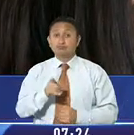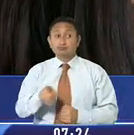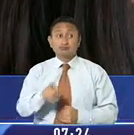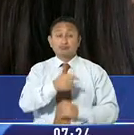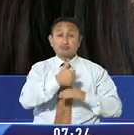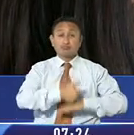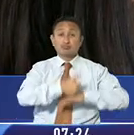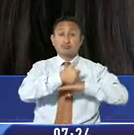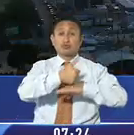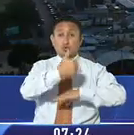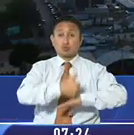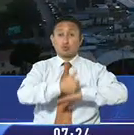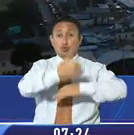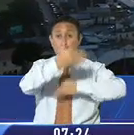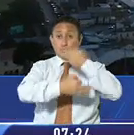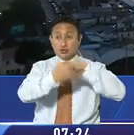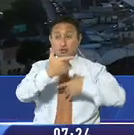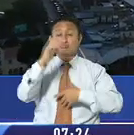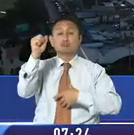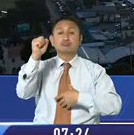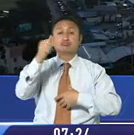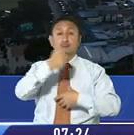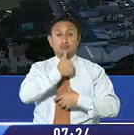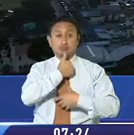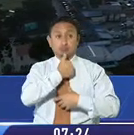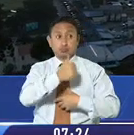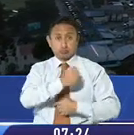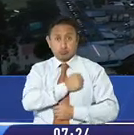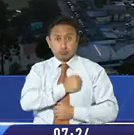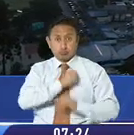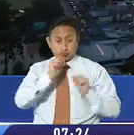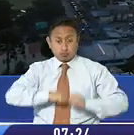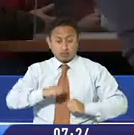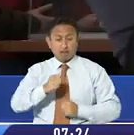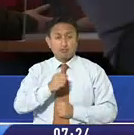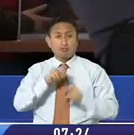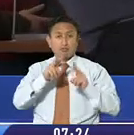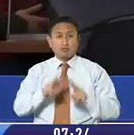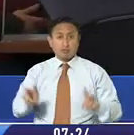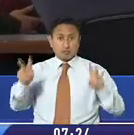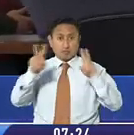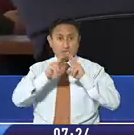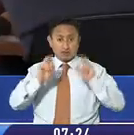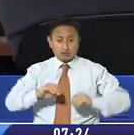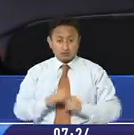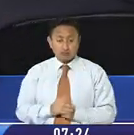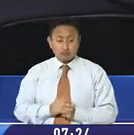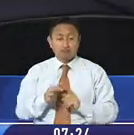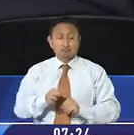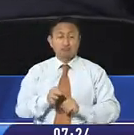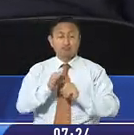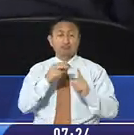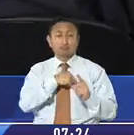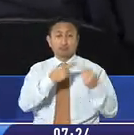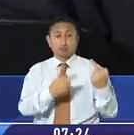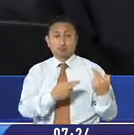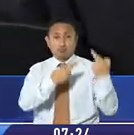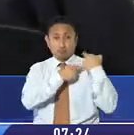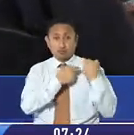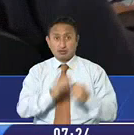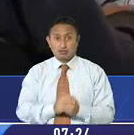institución jurídica de derecho privado que le da la potestad de manejar su estructura de costos bajo exclusiva competencia, han